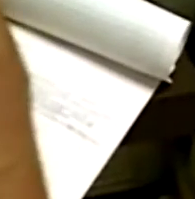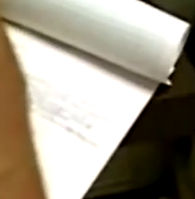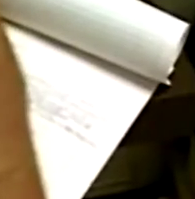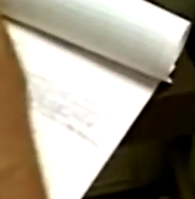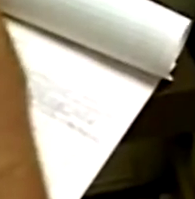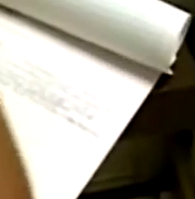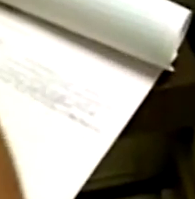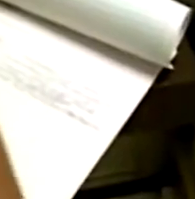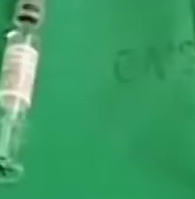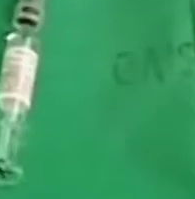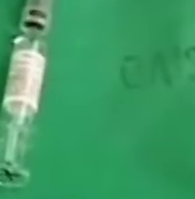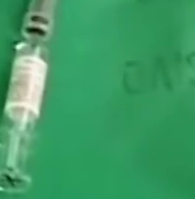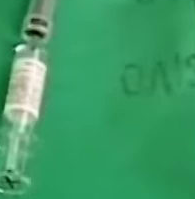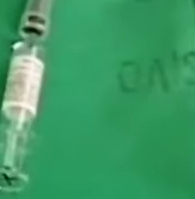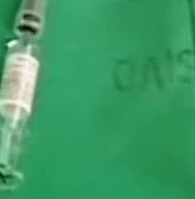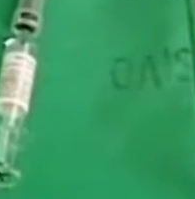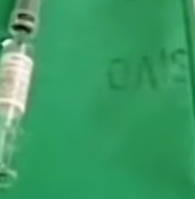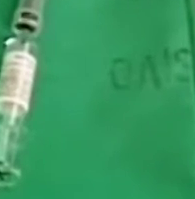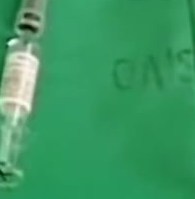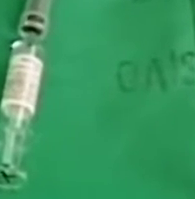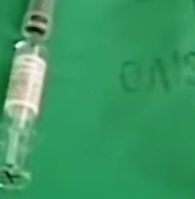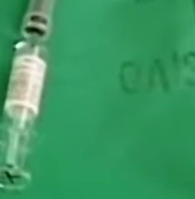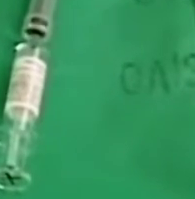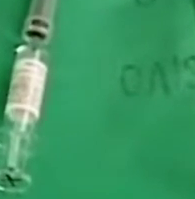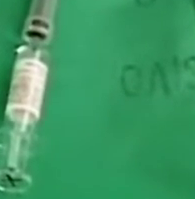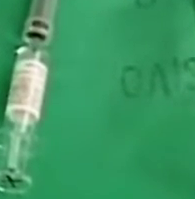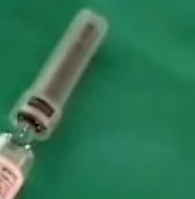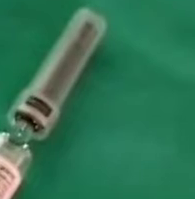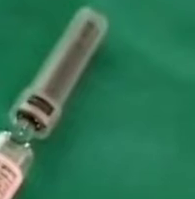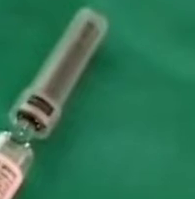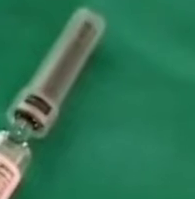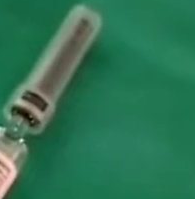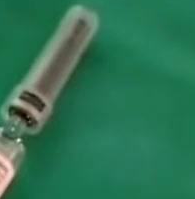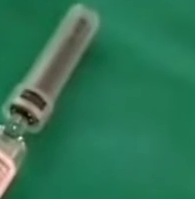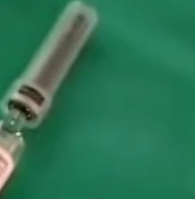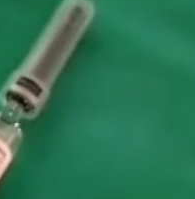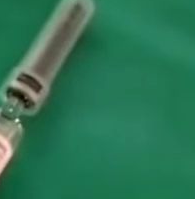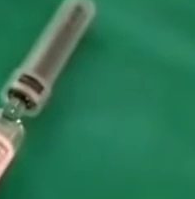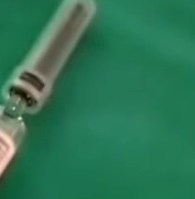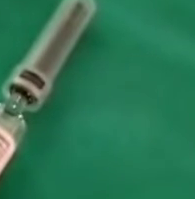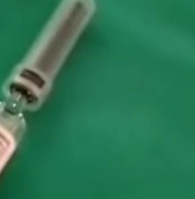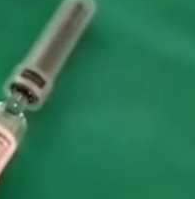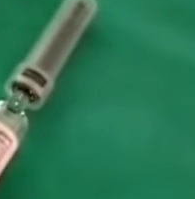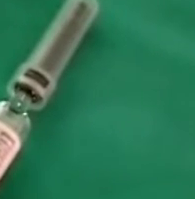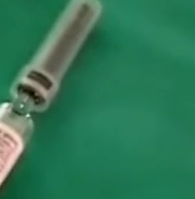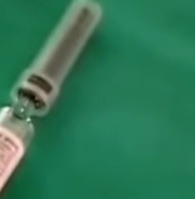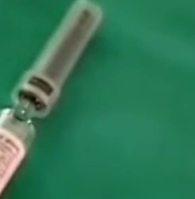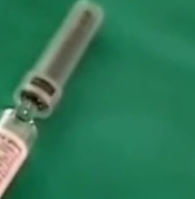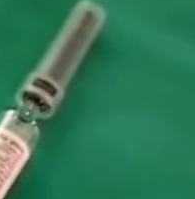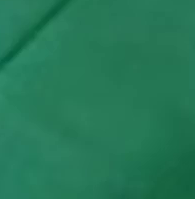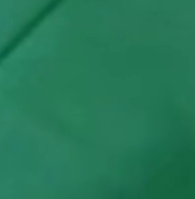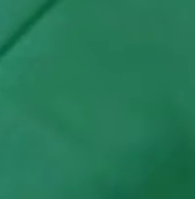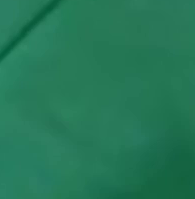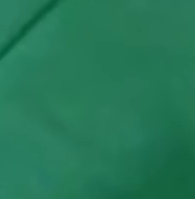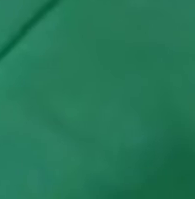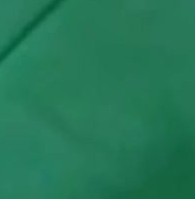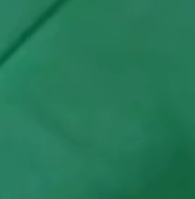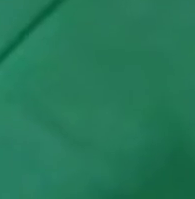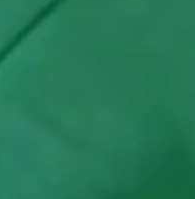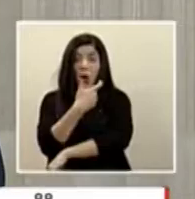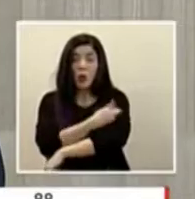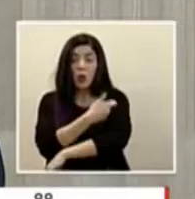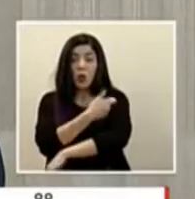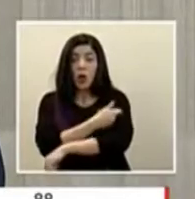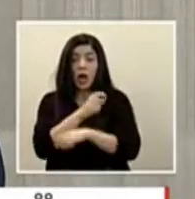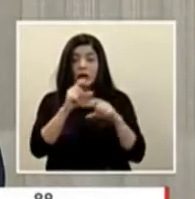por parte de la institución. Es una inversión importante en estas dosis de